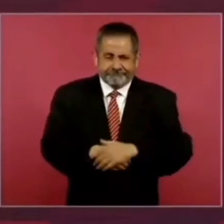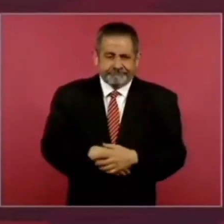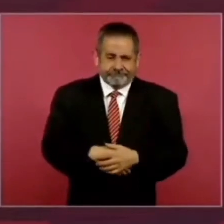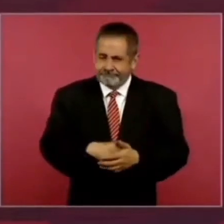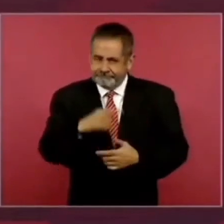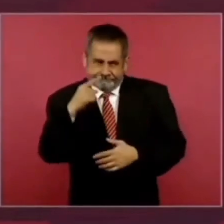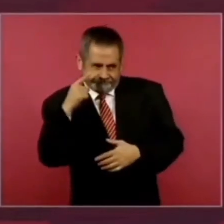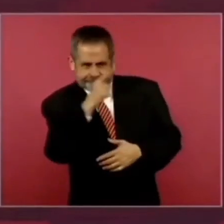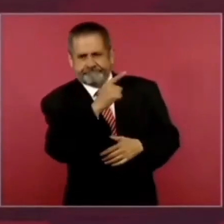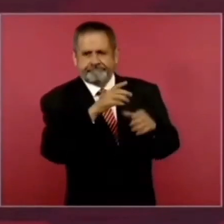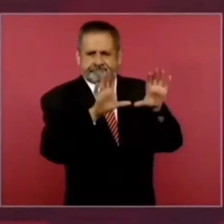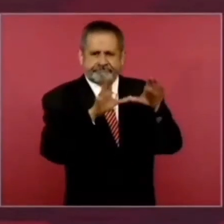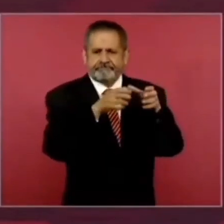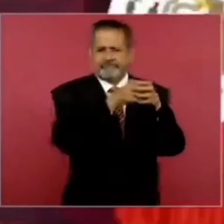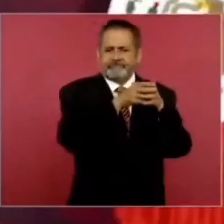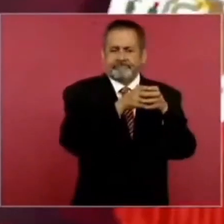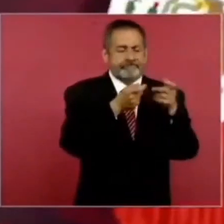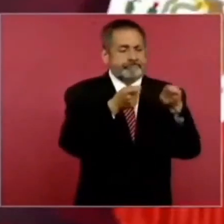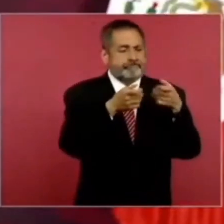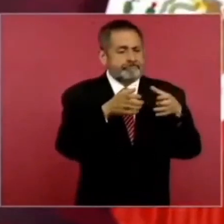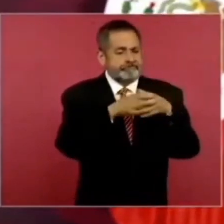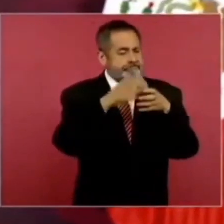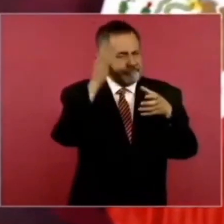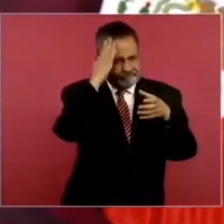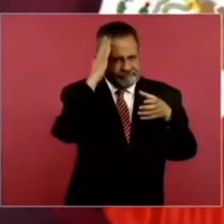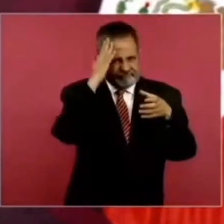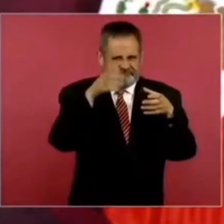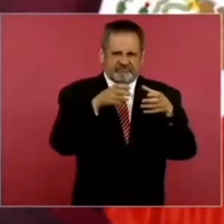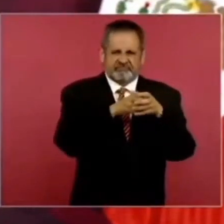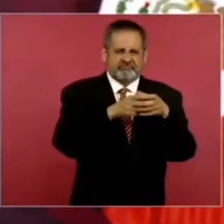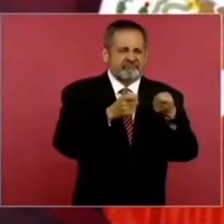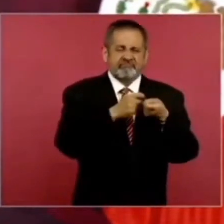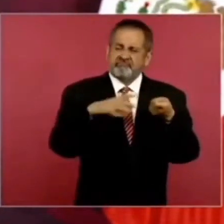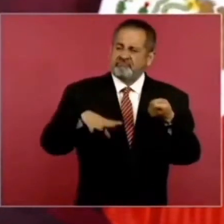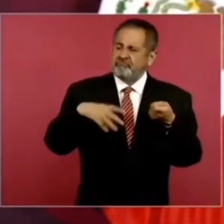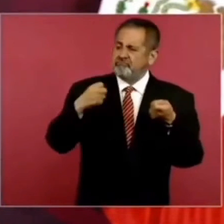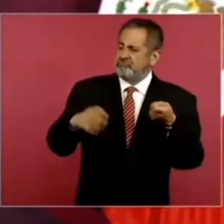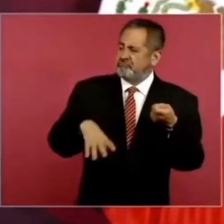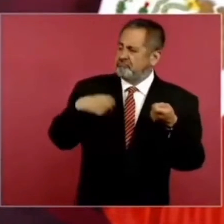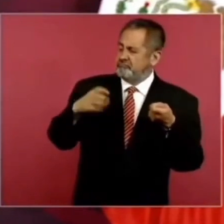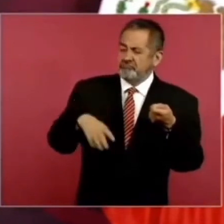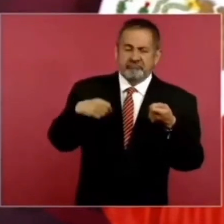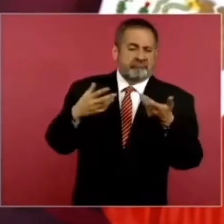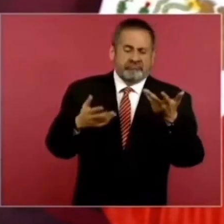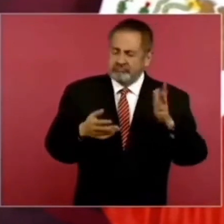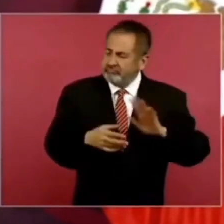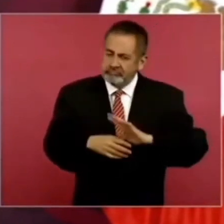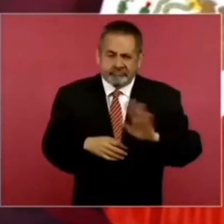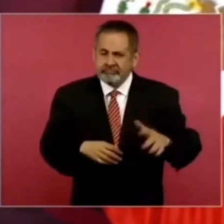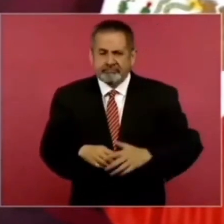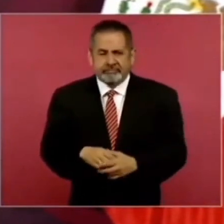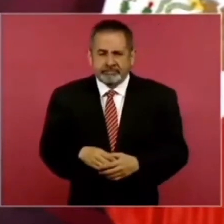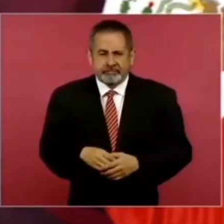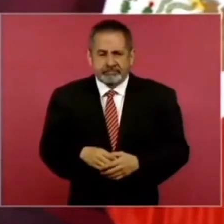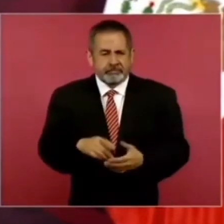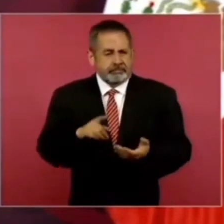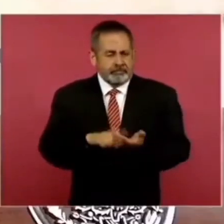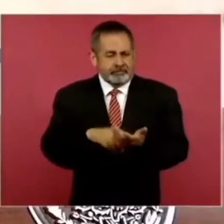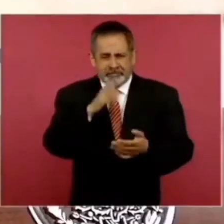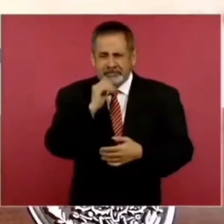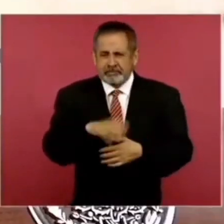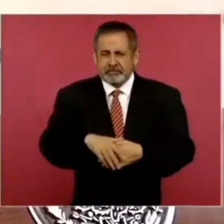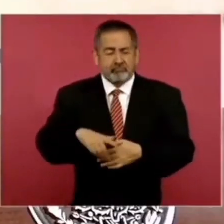con los de arriba que han abusado muchísimo. No puede haber gobierno